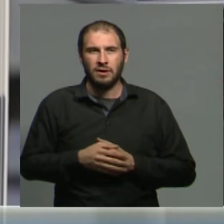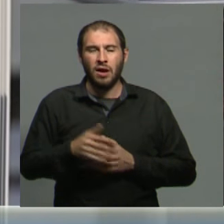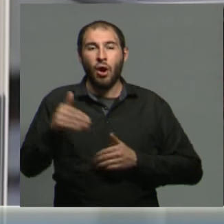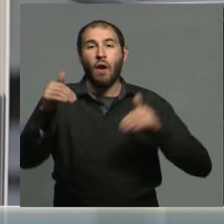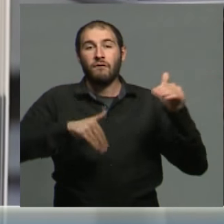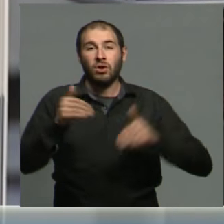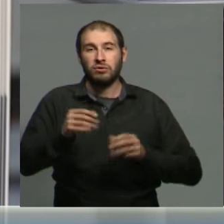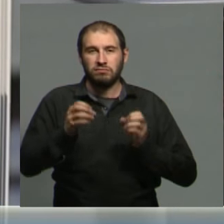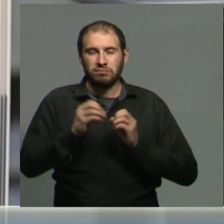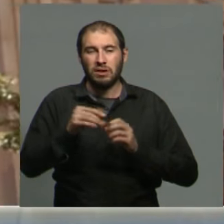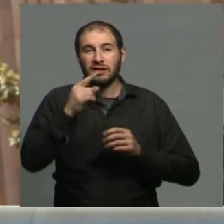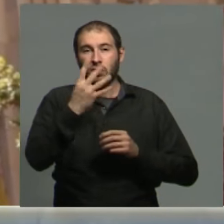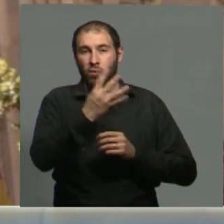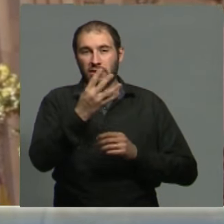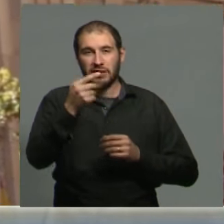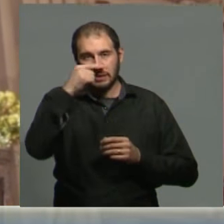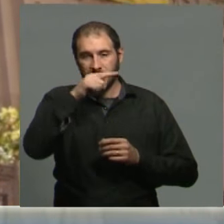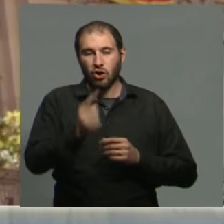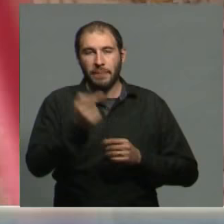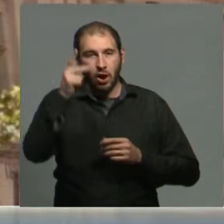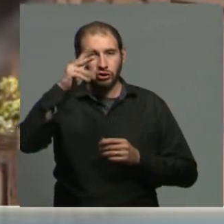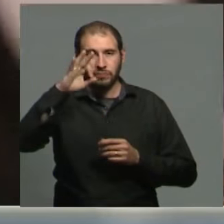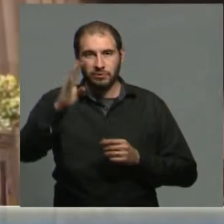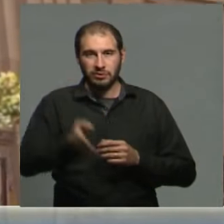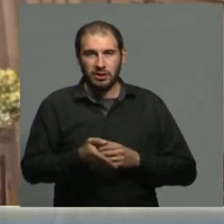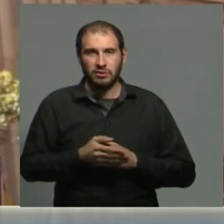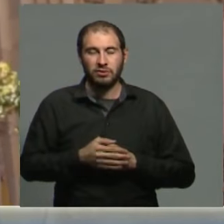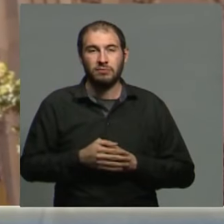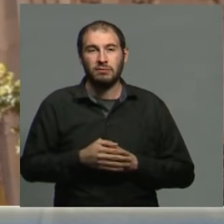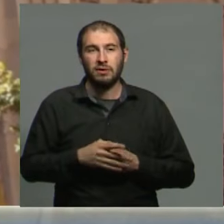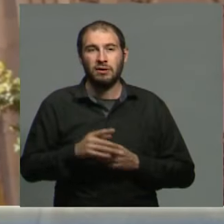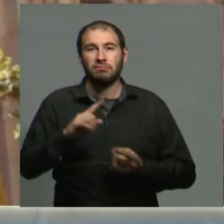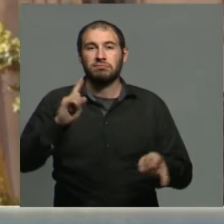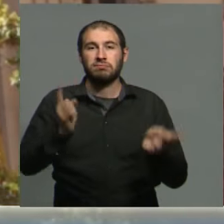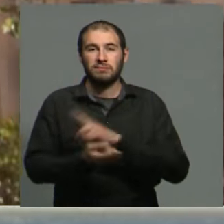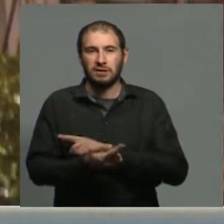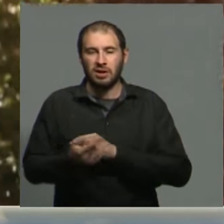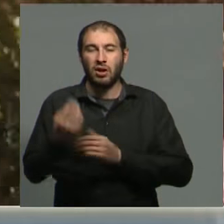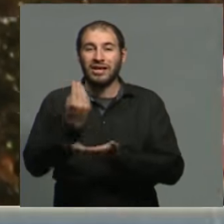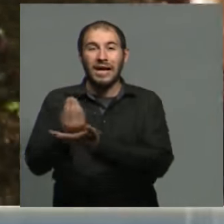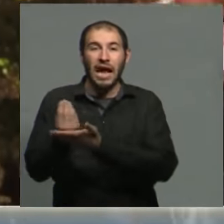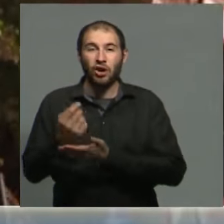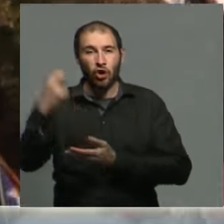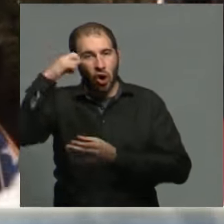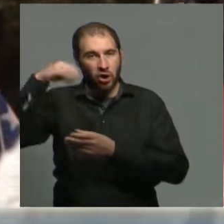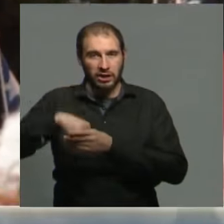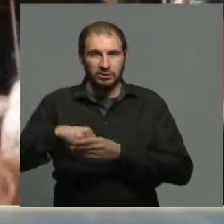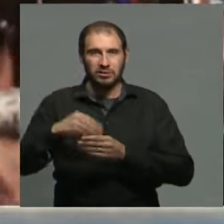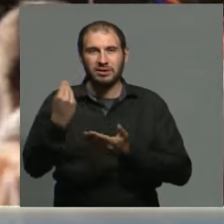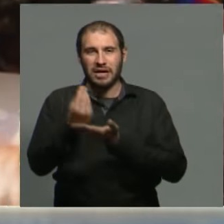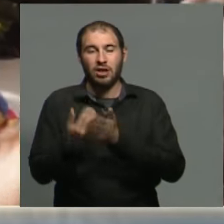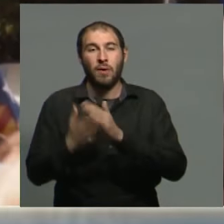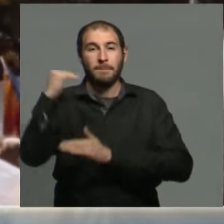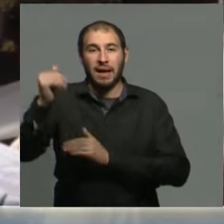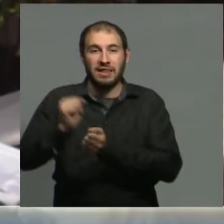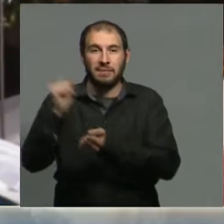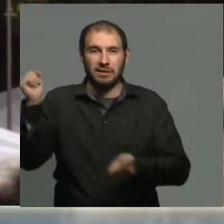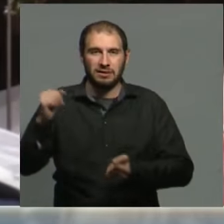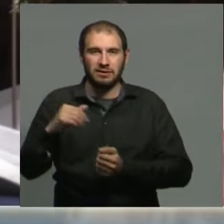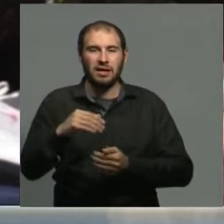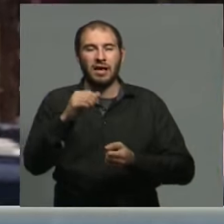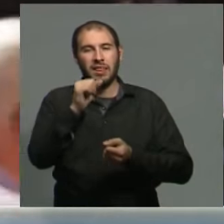votos emitidos, que era este 47,8%, sí, ha traducido a escaños en el Parlamento. Había muchos más escaños independentistas